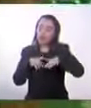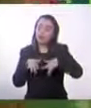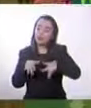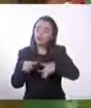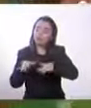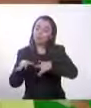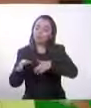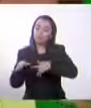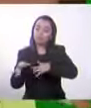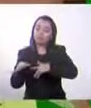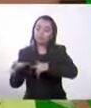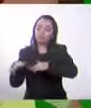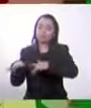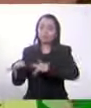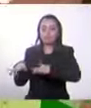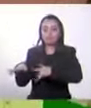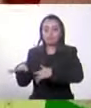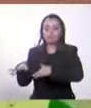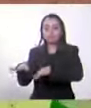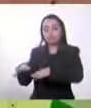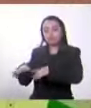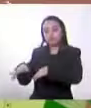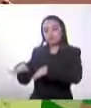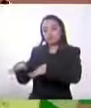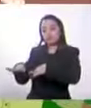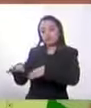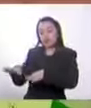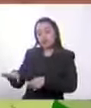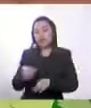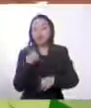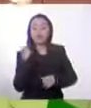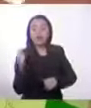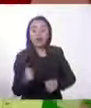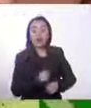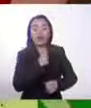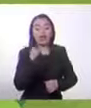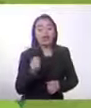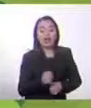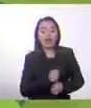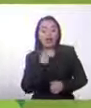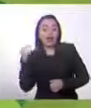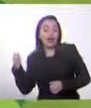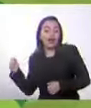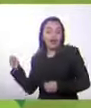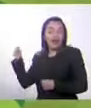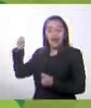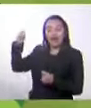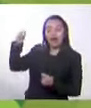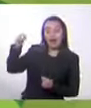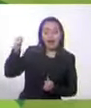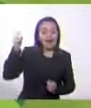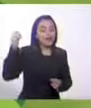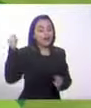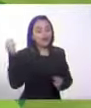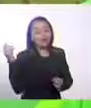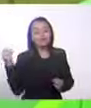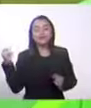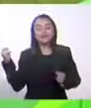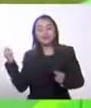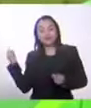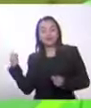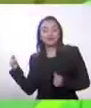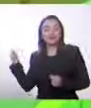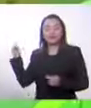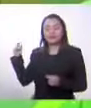bajando. Mientras bajamos, bailamos. Mientras bailamos, bajamos.